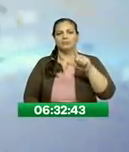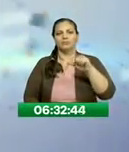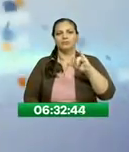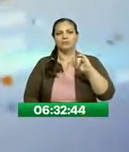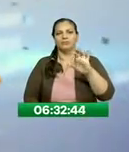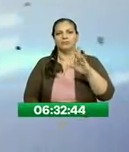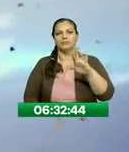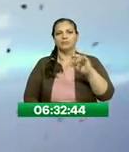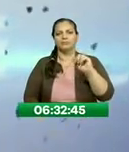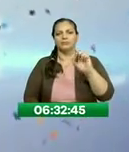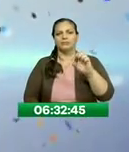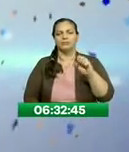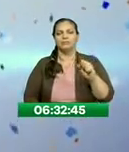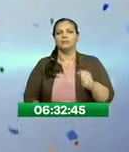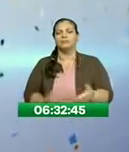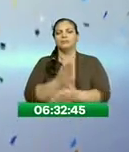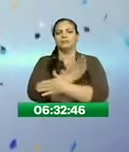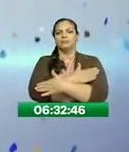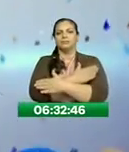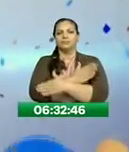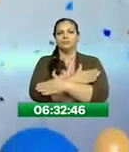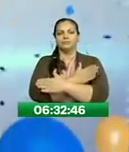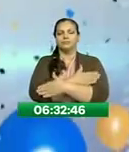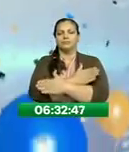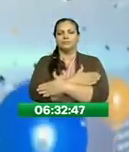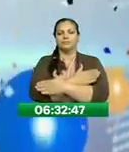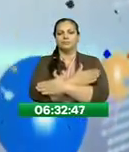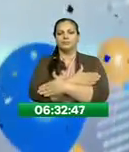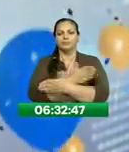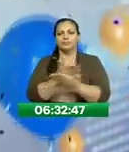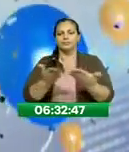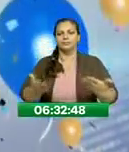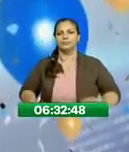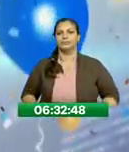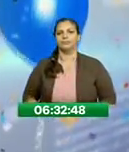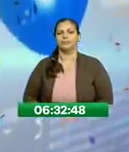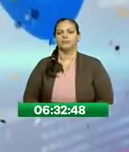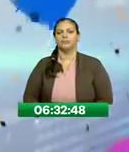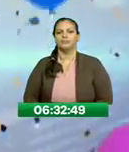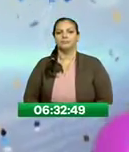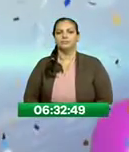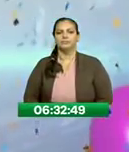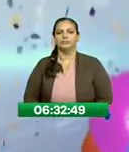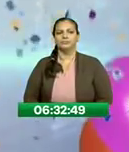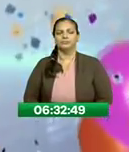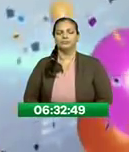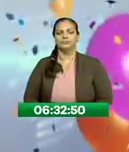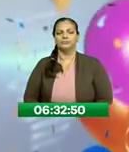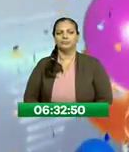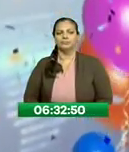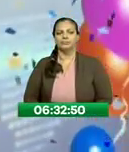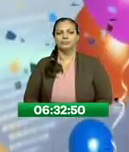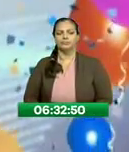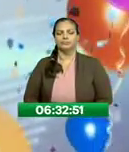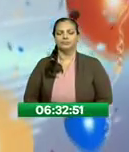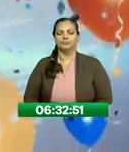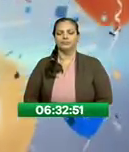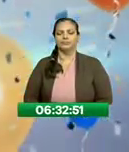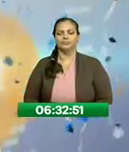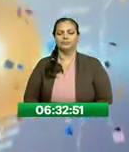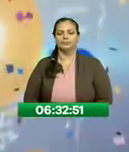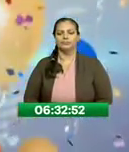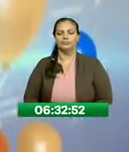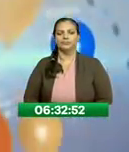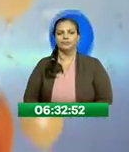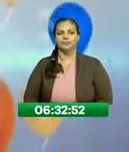Felicitaciones. Salitre, la tierra del bollo. La tierra del bollo con espinas. La tierra de mujeres bien berracas.